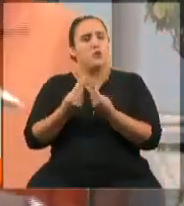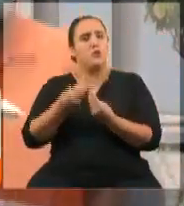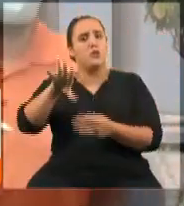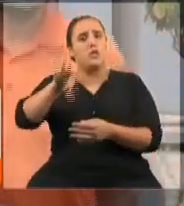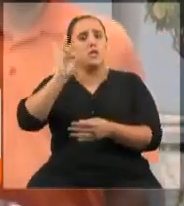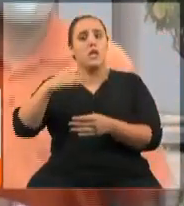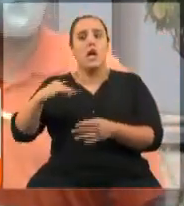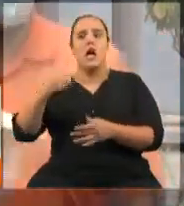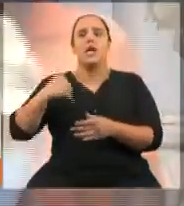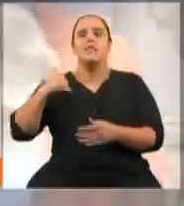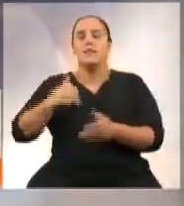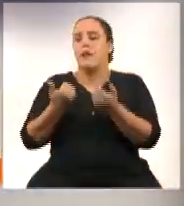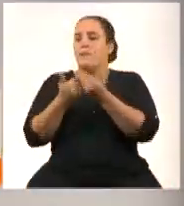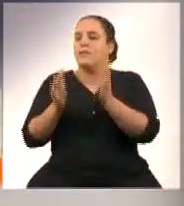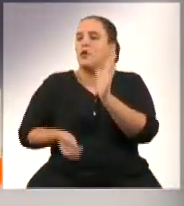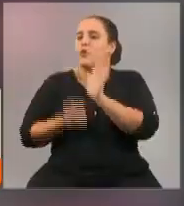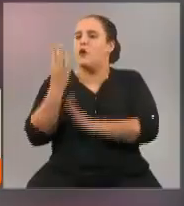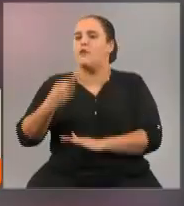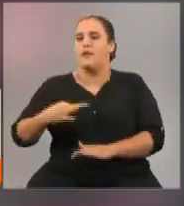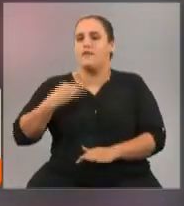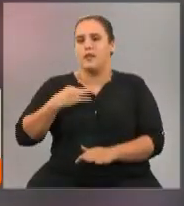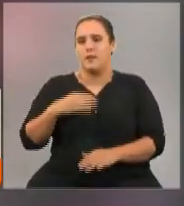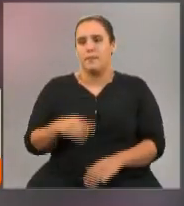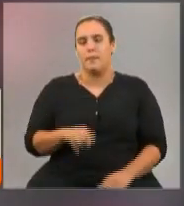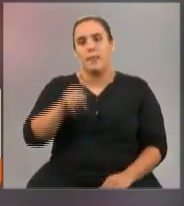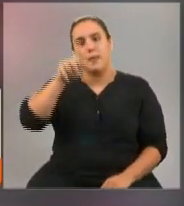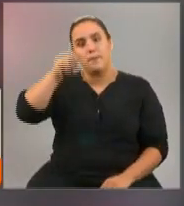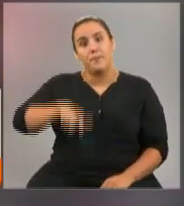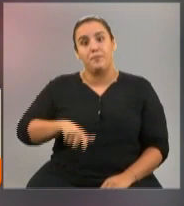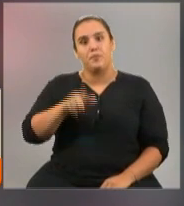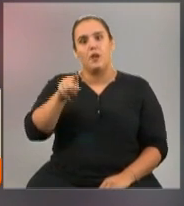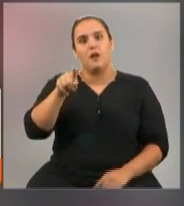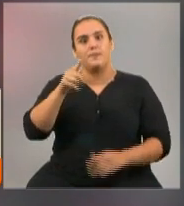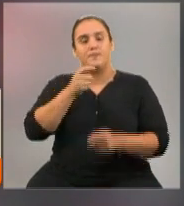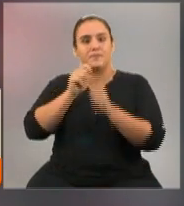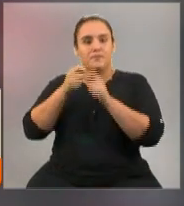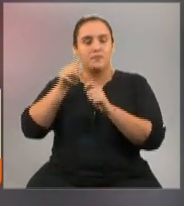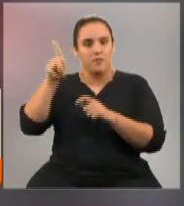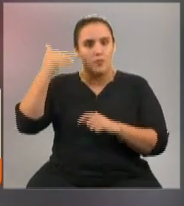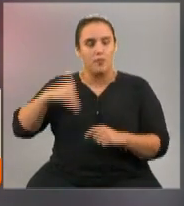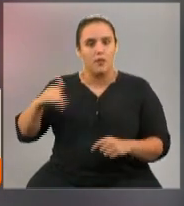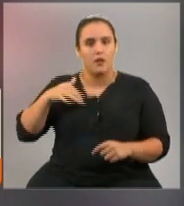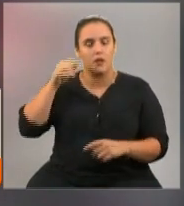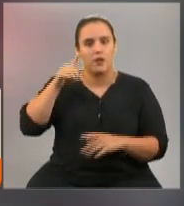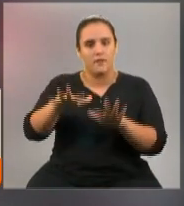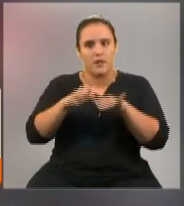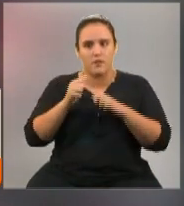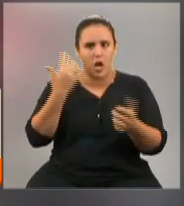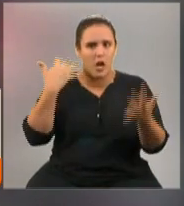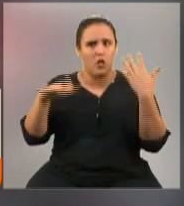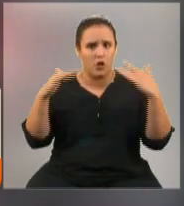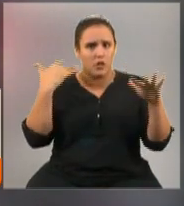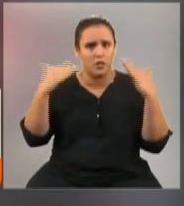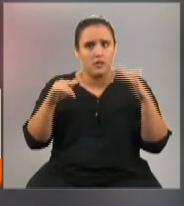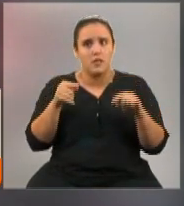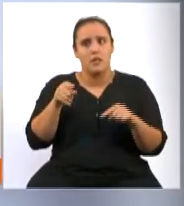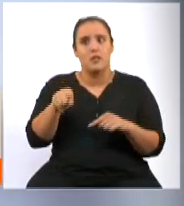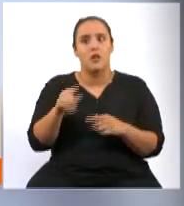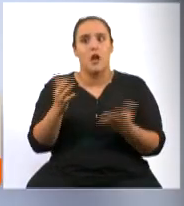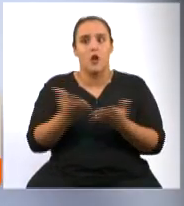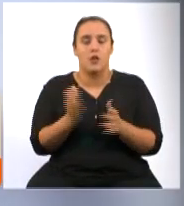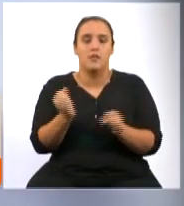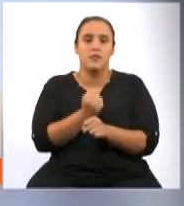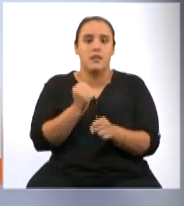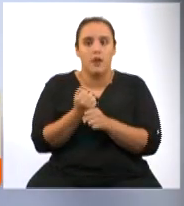una nueva vida carolina amoroso periodista del país vecino vivió gran parte de su adolescencia y realizó este